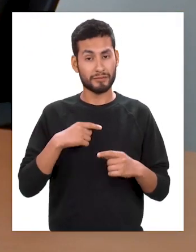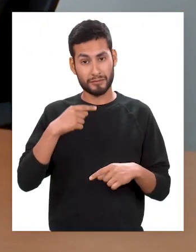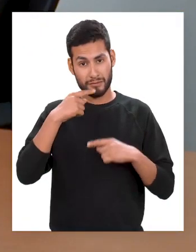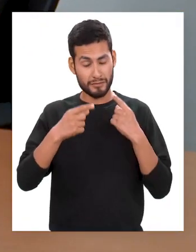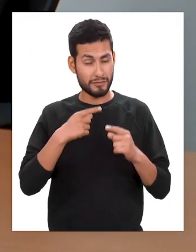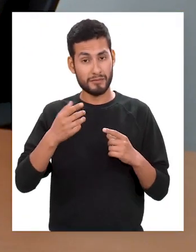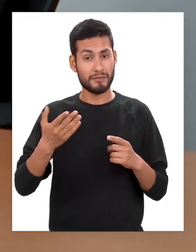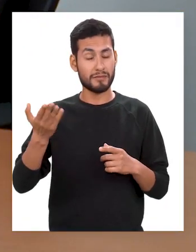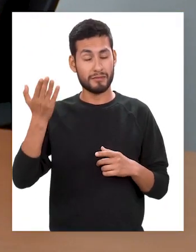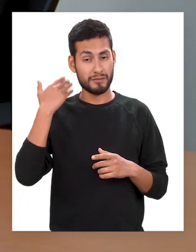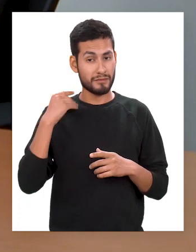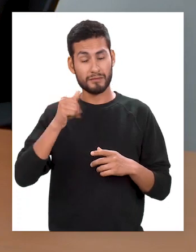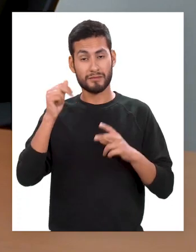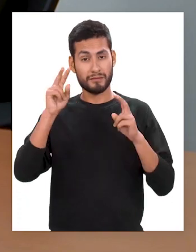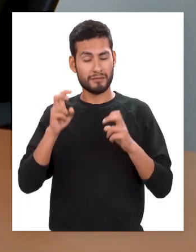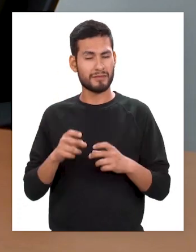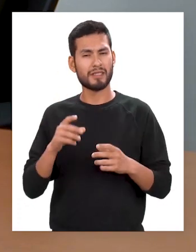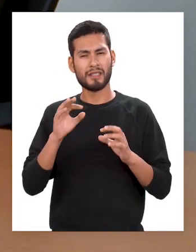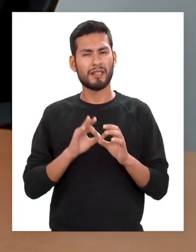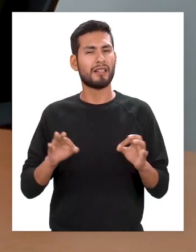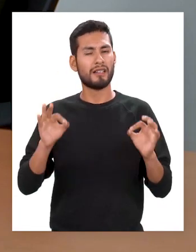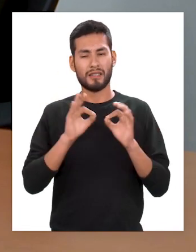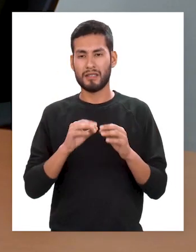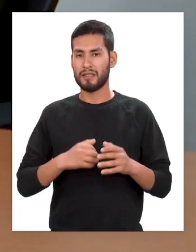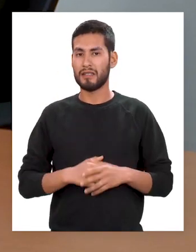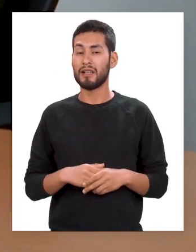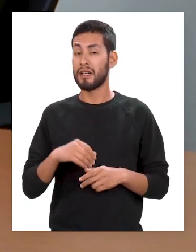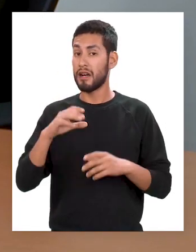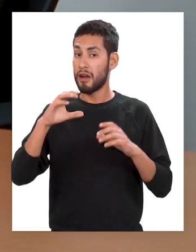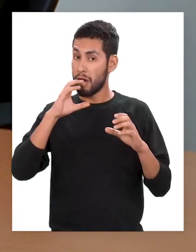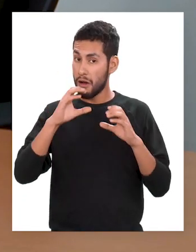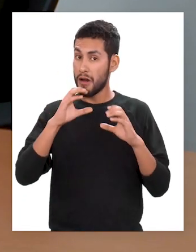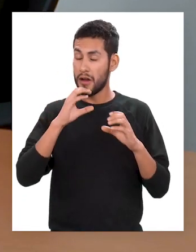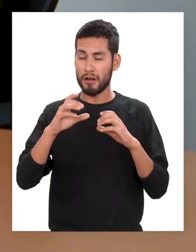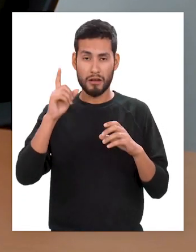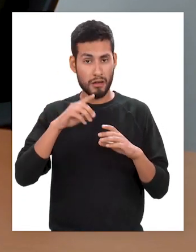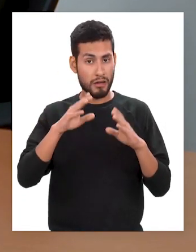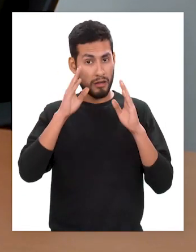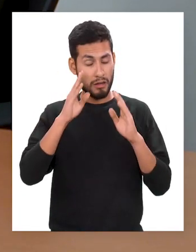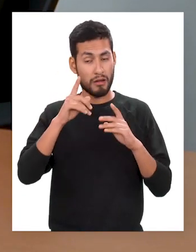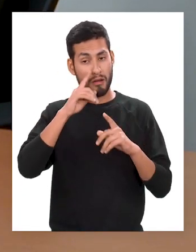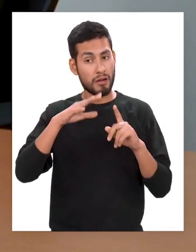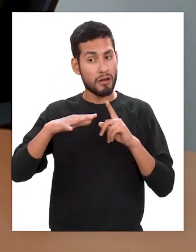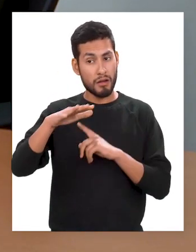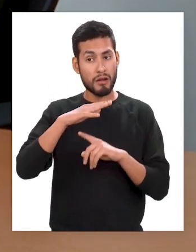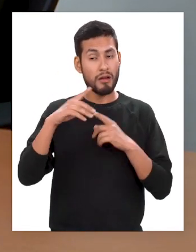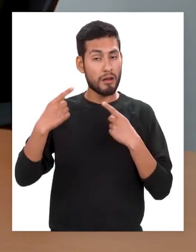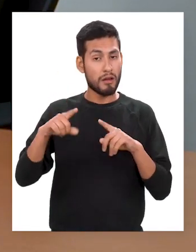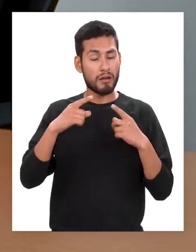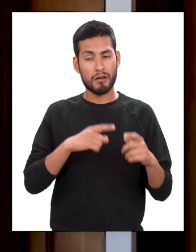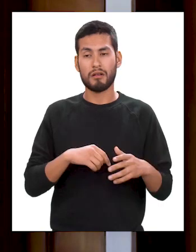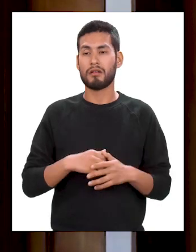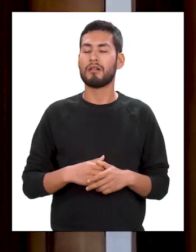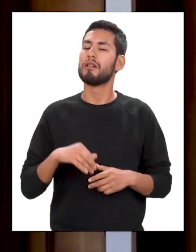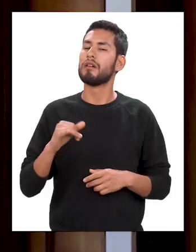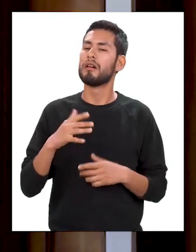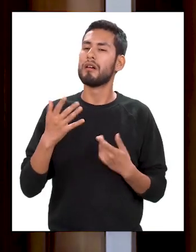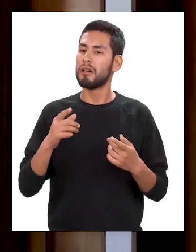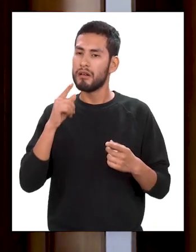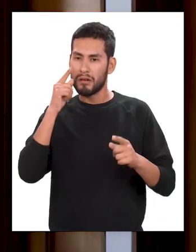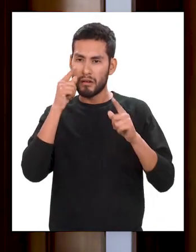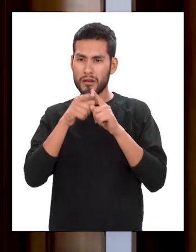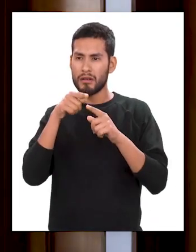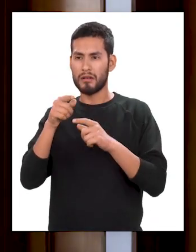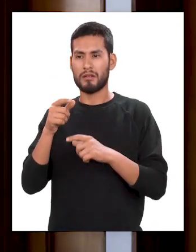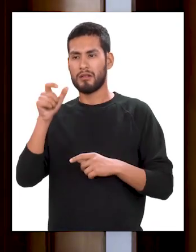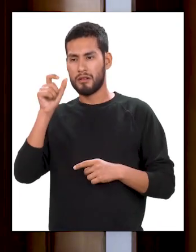hemos mencionado en el desarrollo de otros temas, es importante que en cada conversación estemos atentos al contexto de la situación y también a la